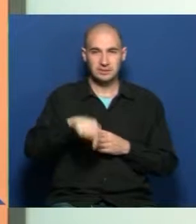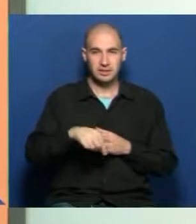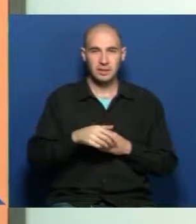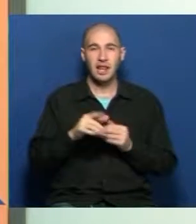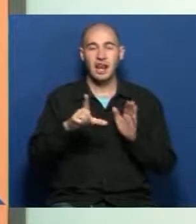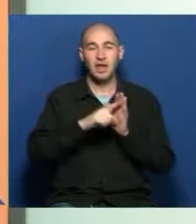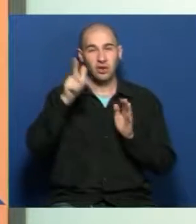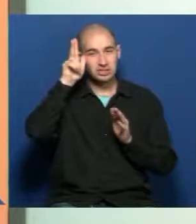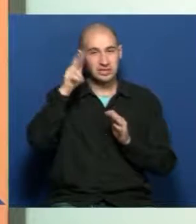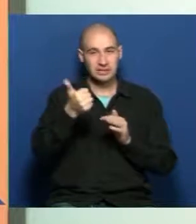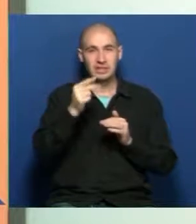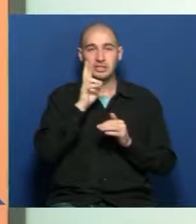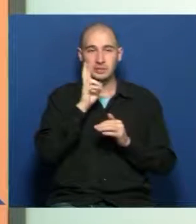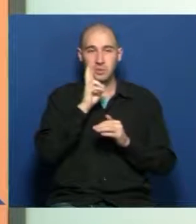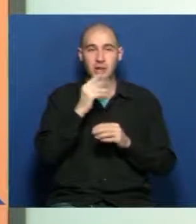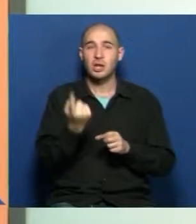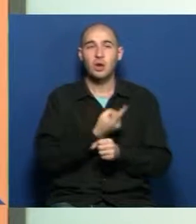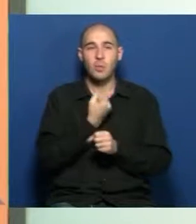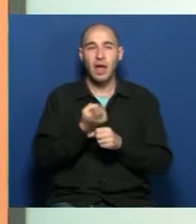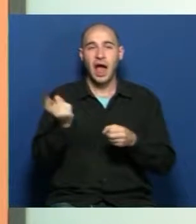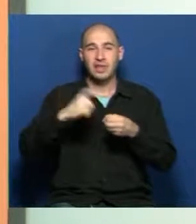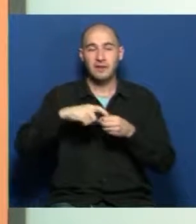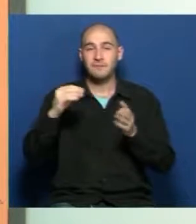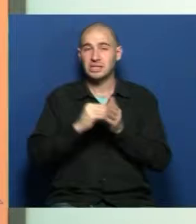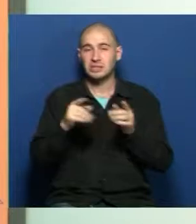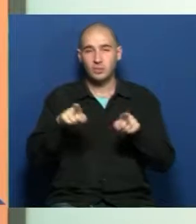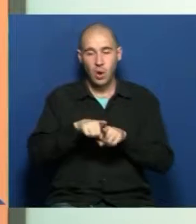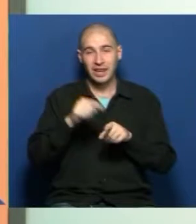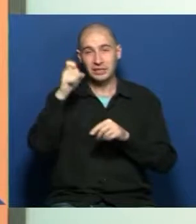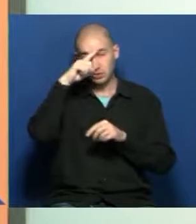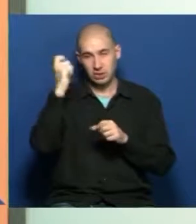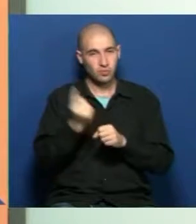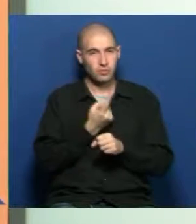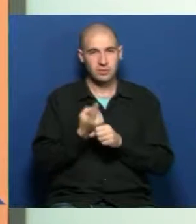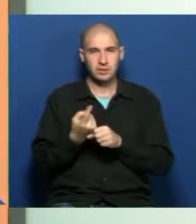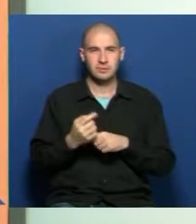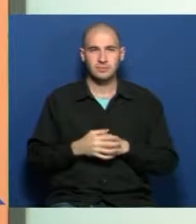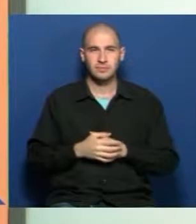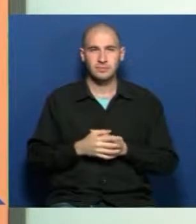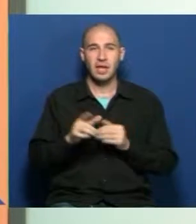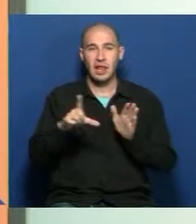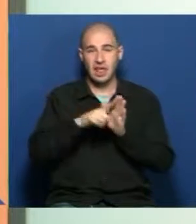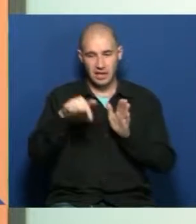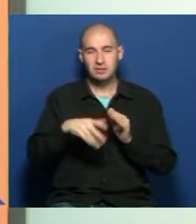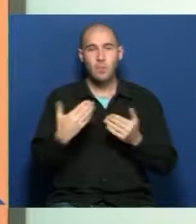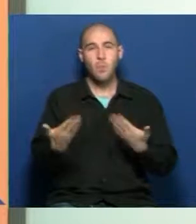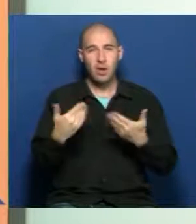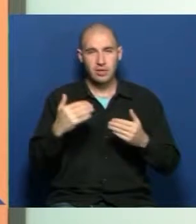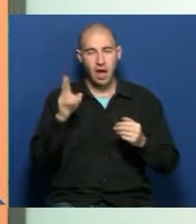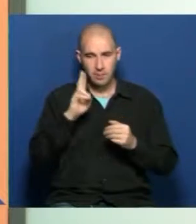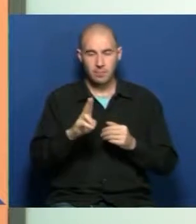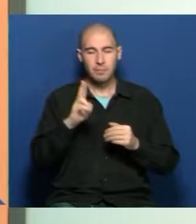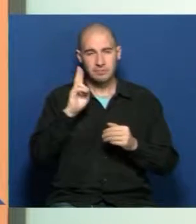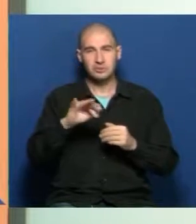la ley 8619, no puede adherir a la misma fecha que la nacional. Exacto. Con esta ley se permite esa